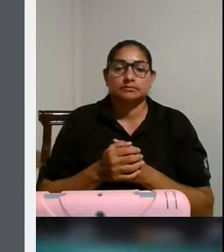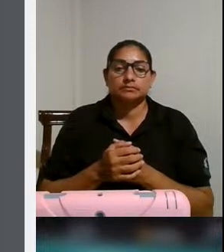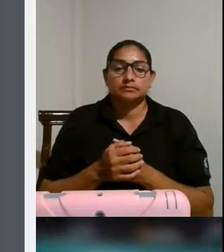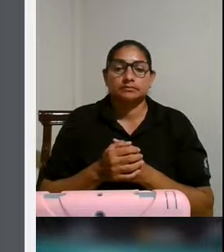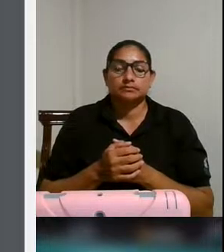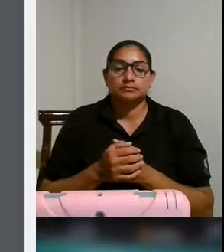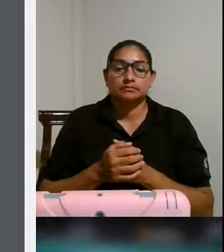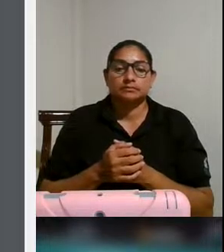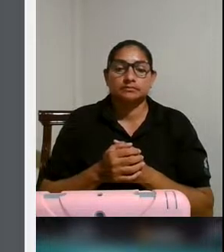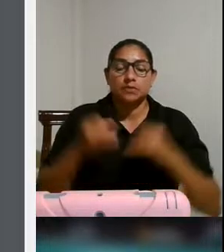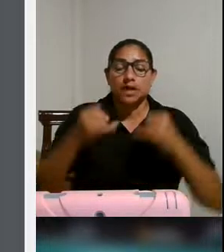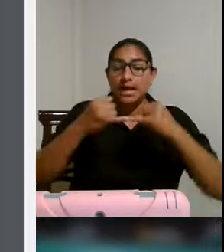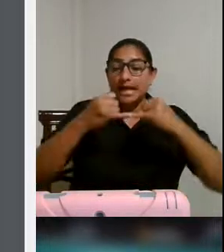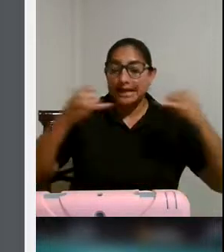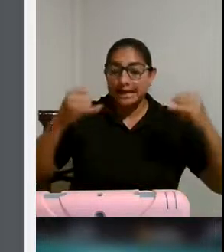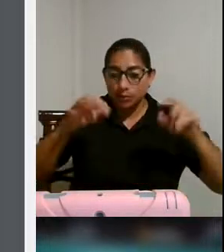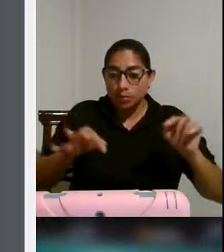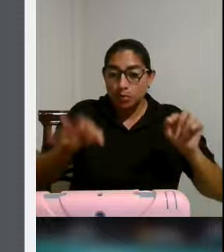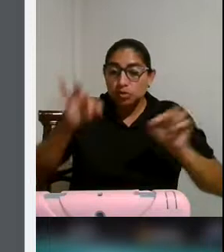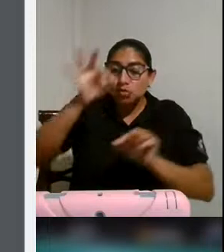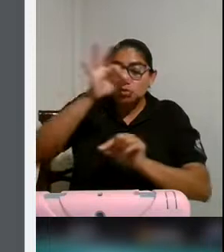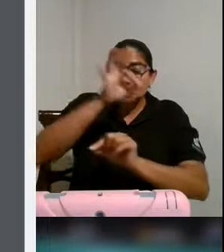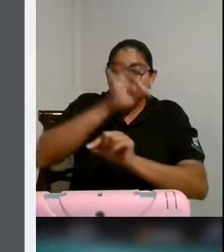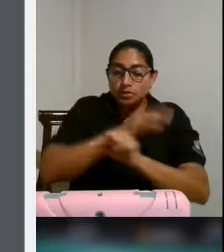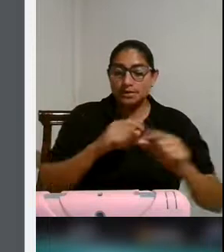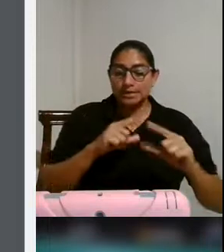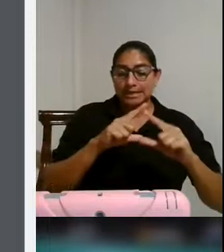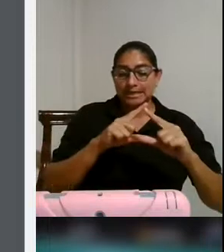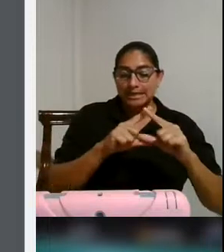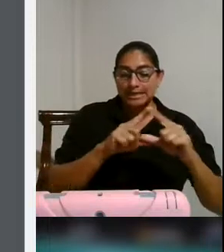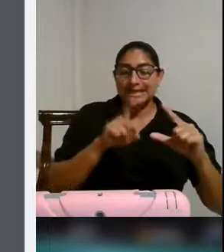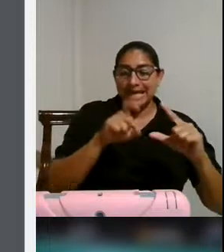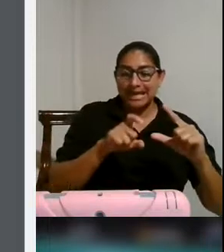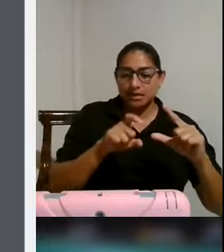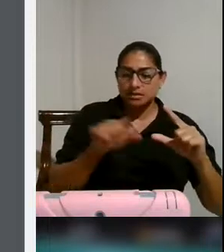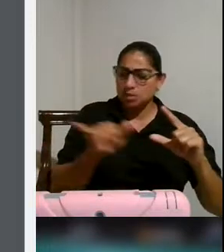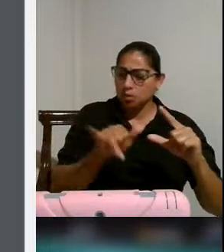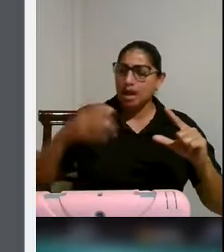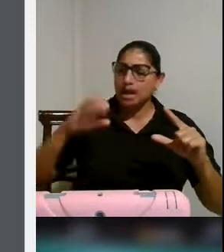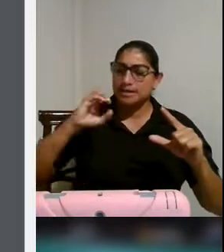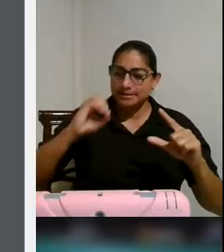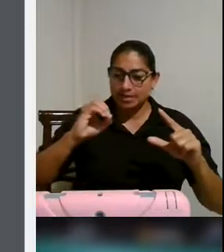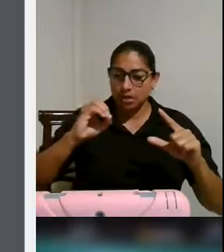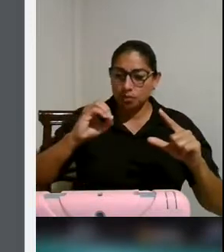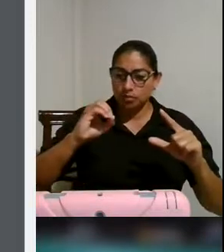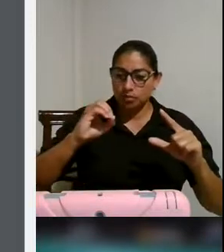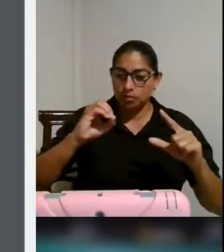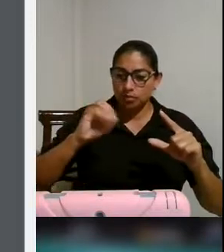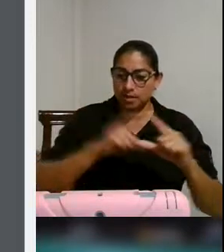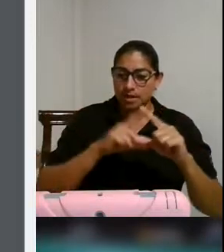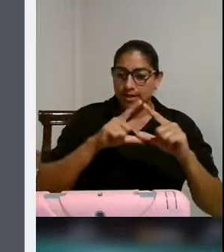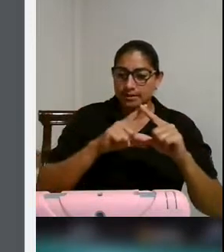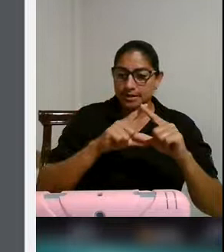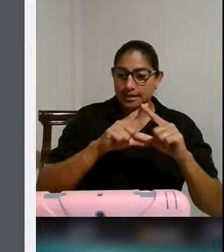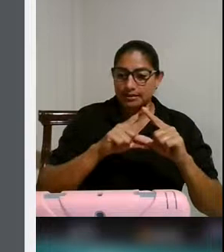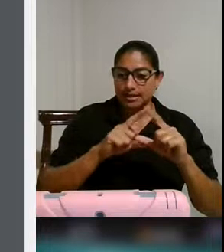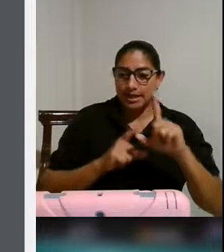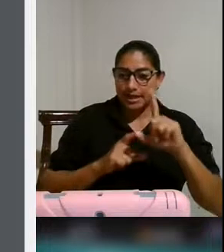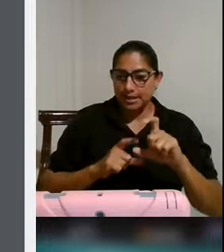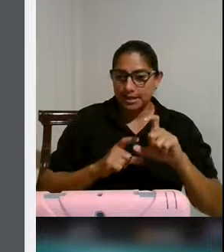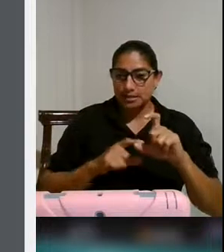problema. Sustituimos delta x por 0. Es decir, este delta x lo sustituimos por